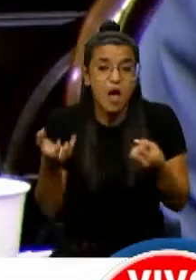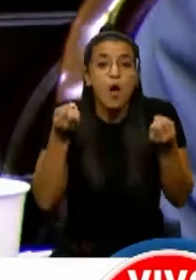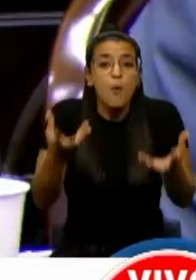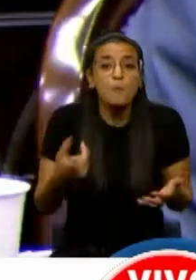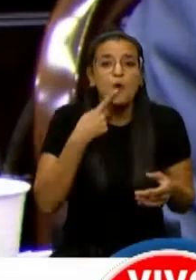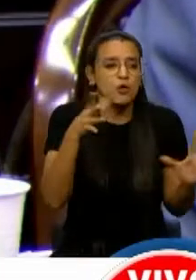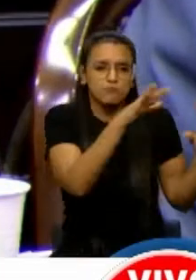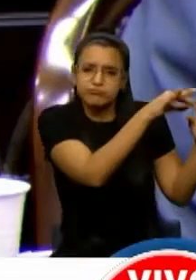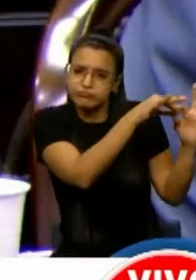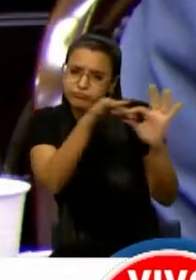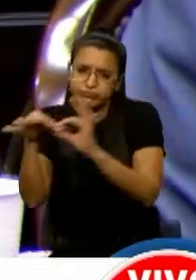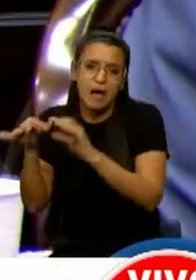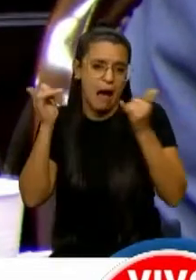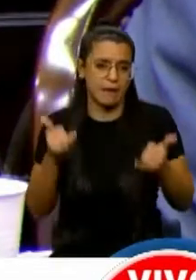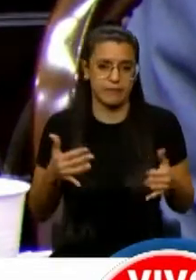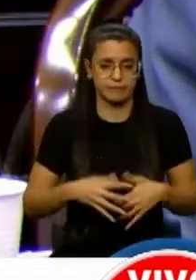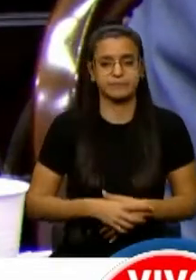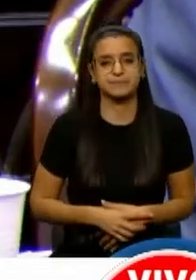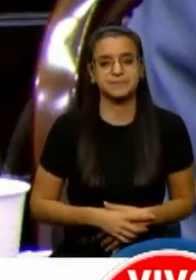todo se relaciona con todo.